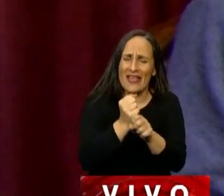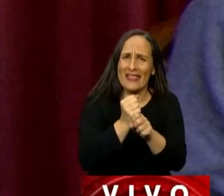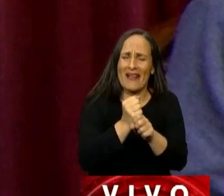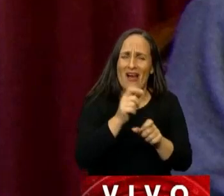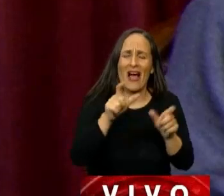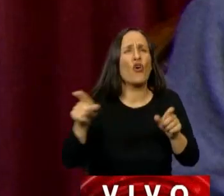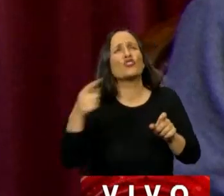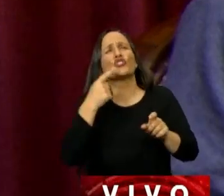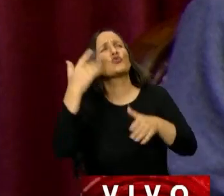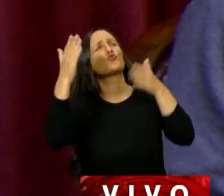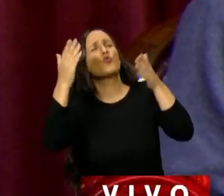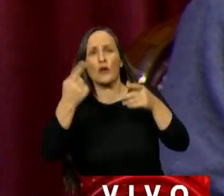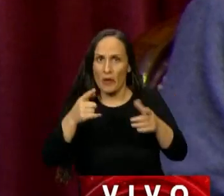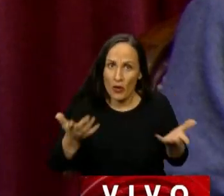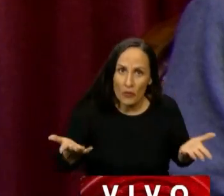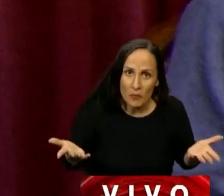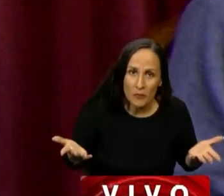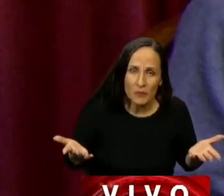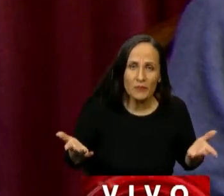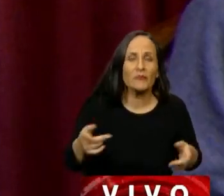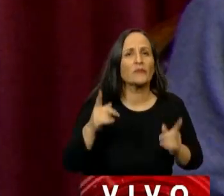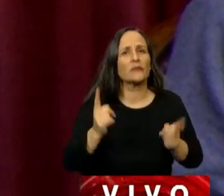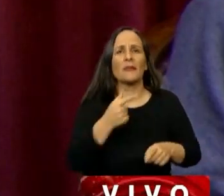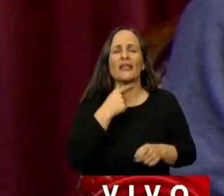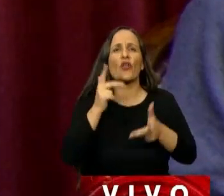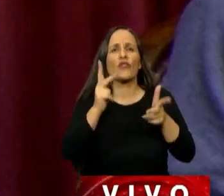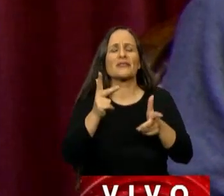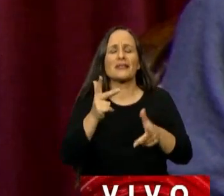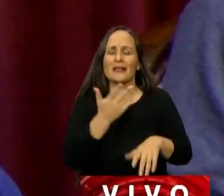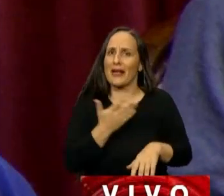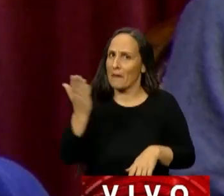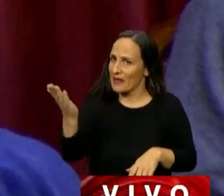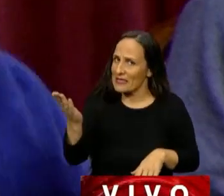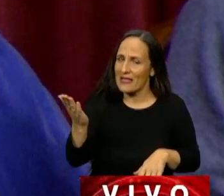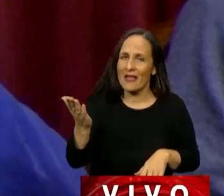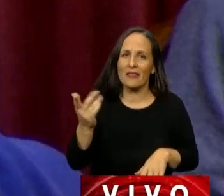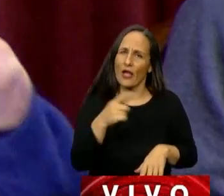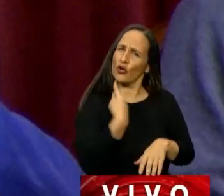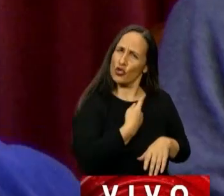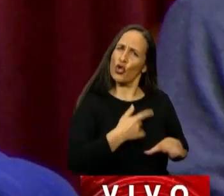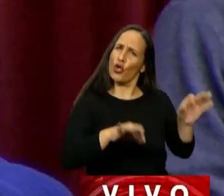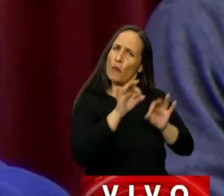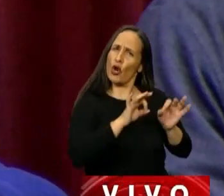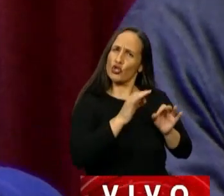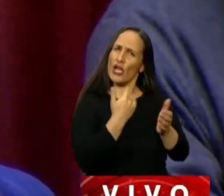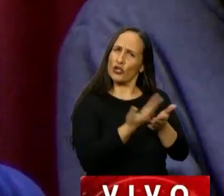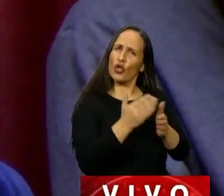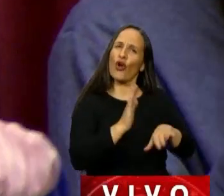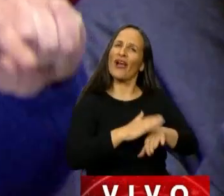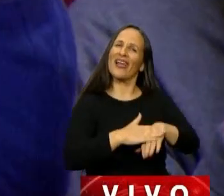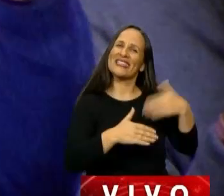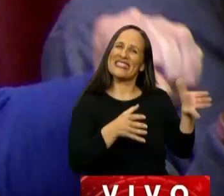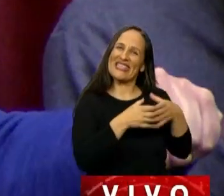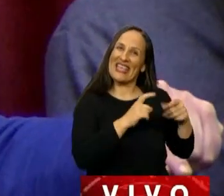tanto sueñan. Y también quiero decir, presidente, que nosotros tenemos proyectos de registración laboral desde el Frente de